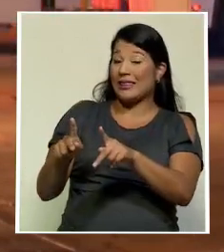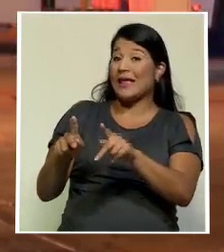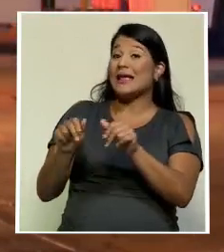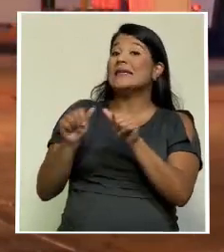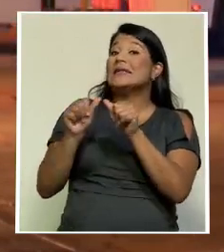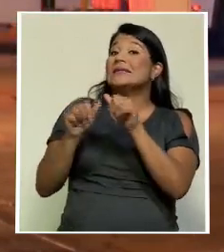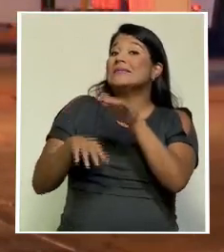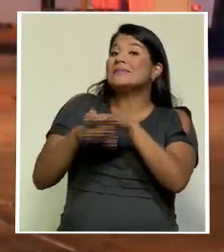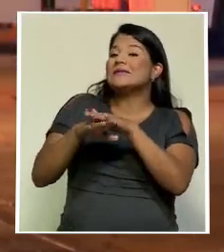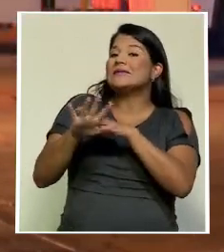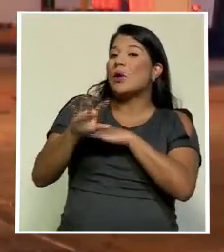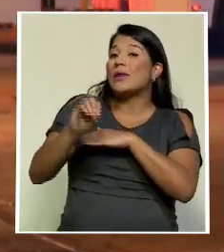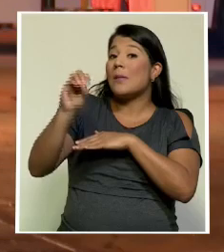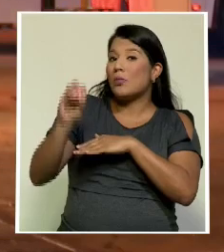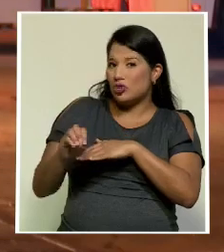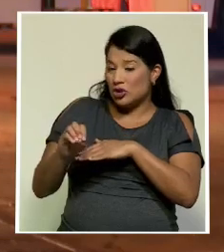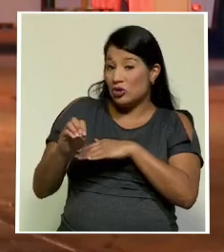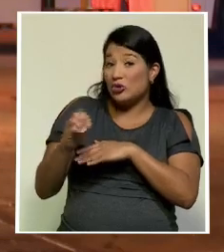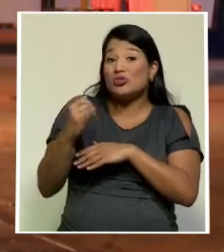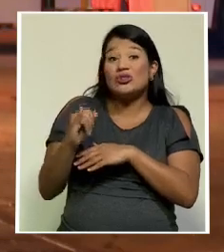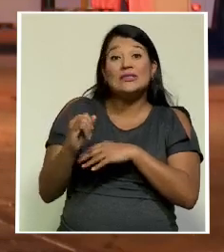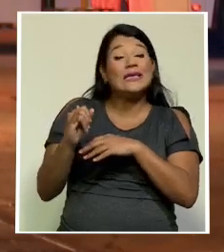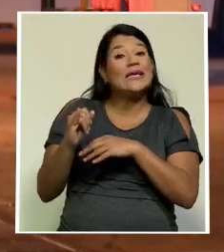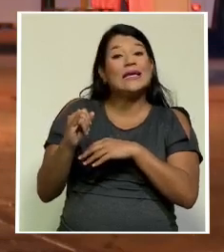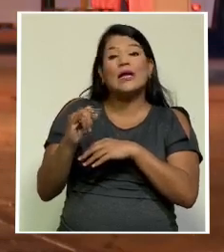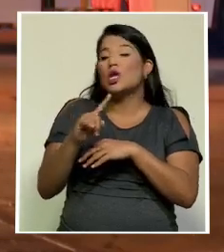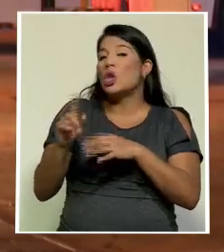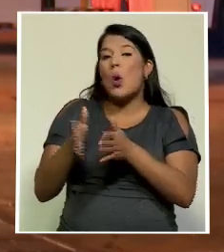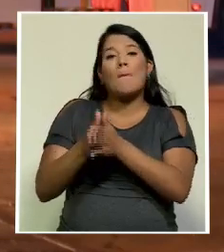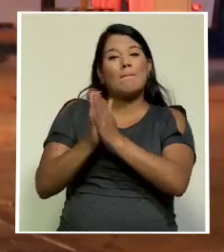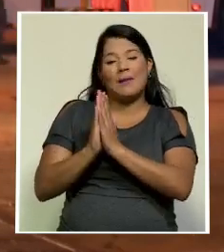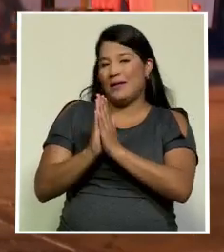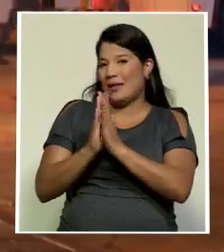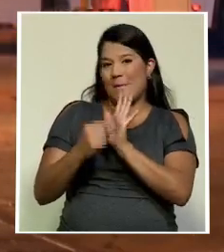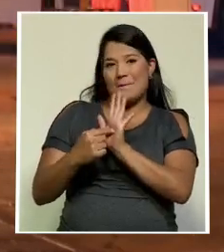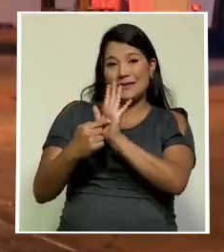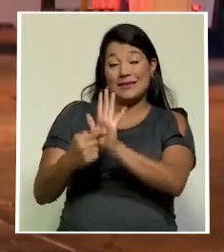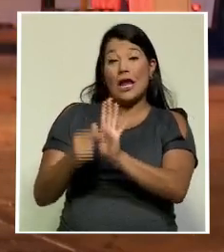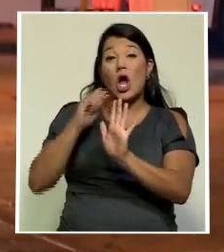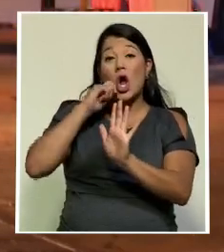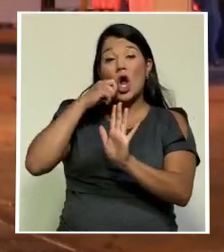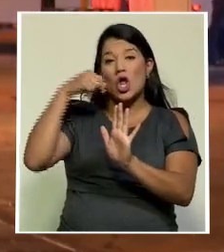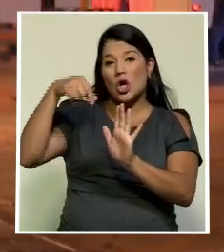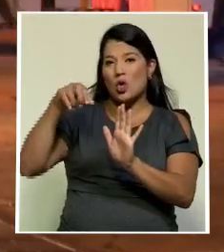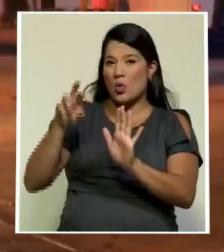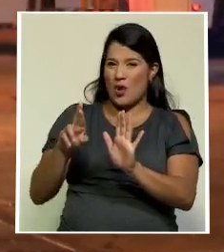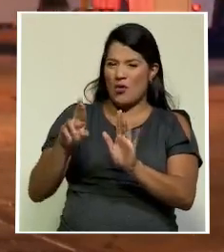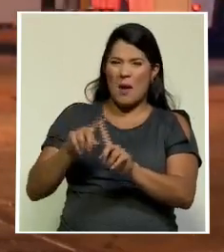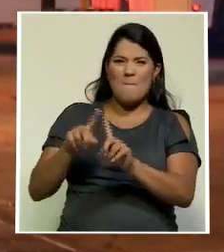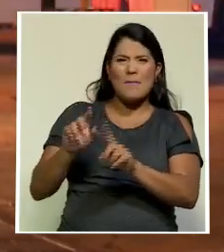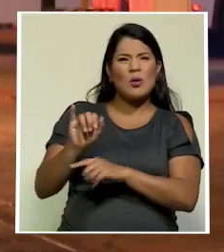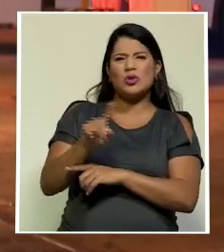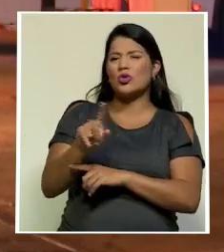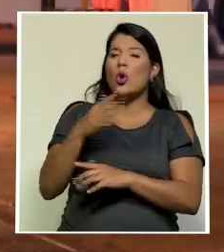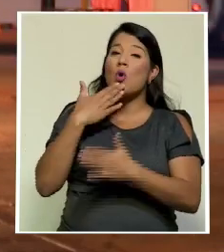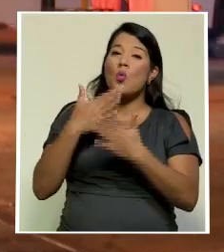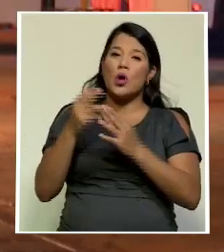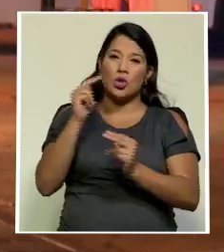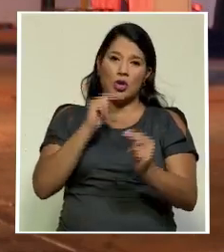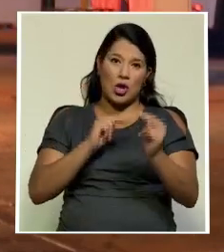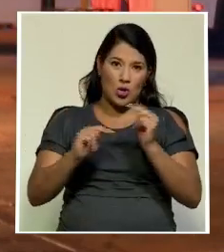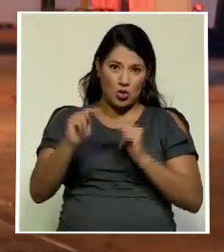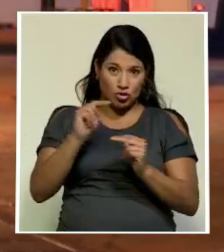la necesidad de presentar este código QR, que evidentemente pues no es un buen negocio para las diferentes